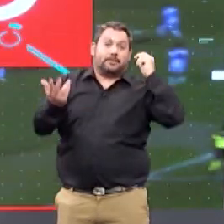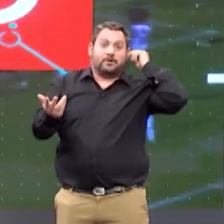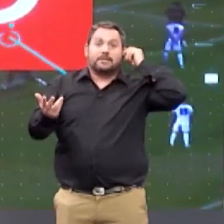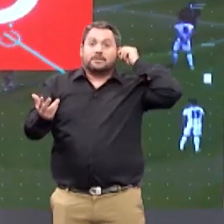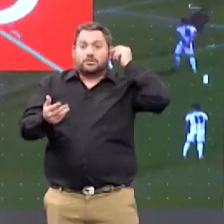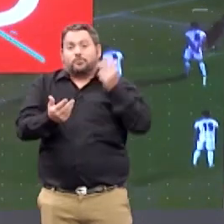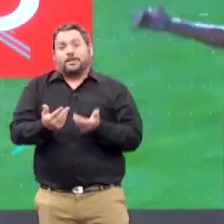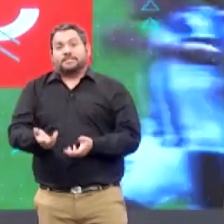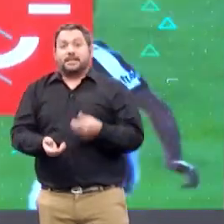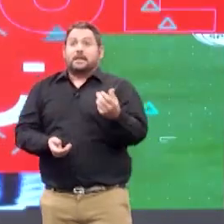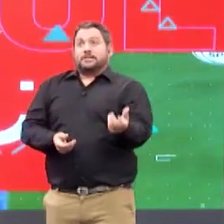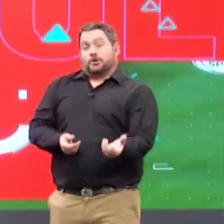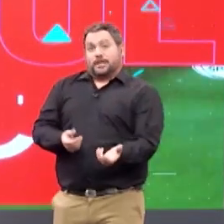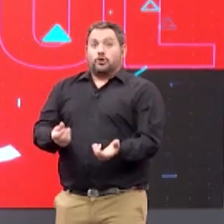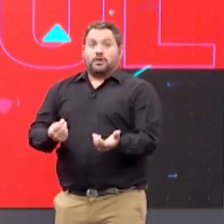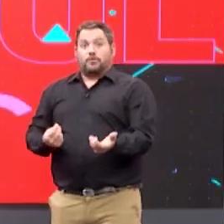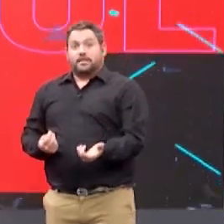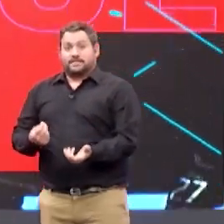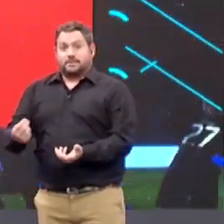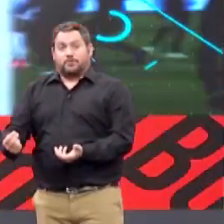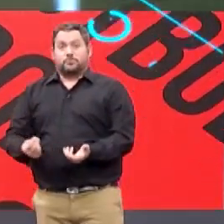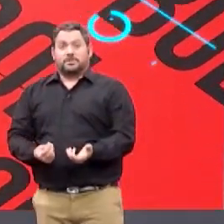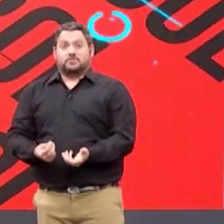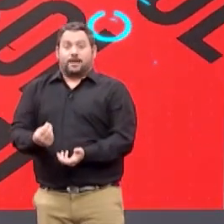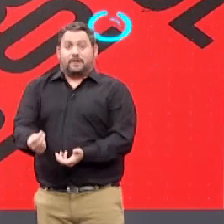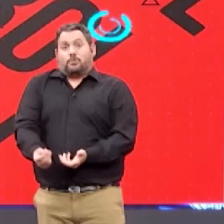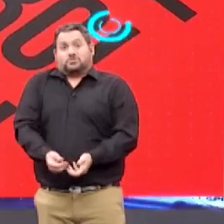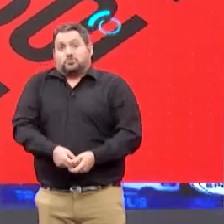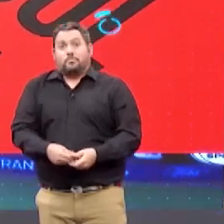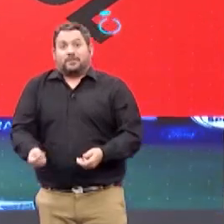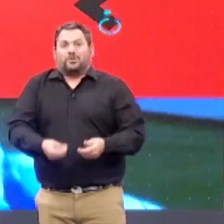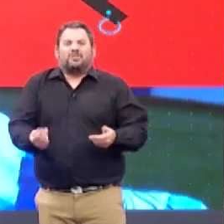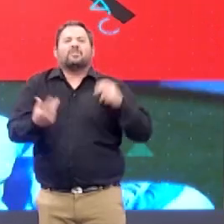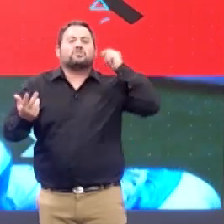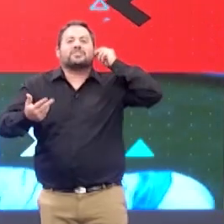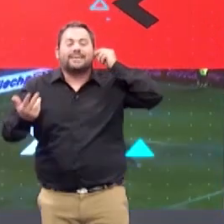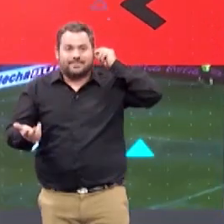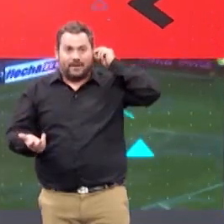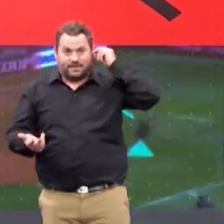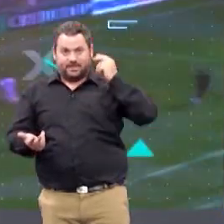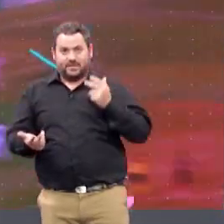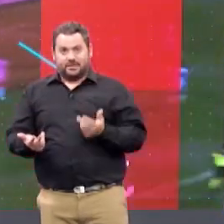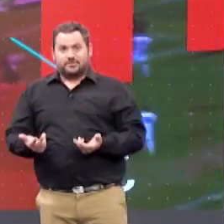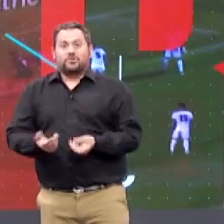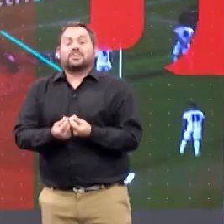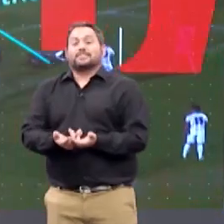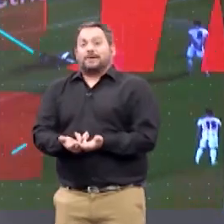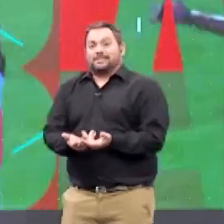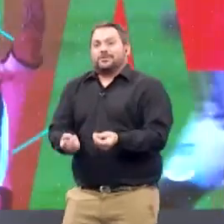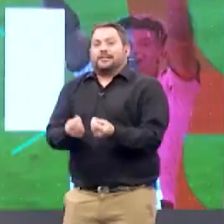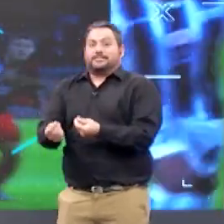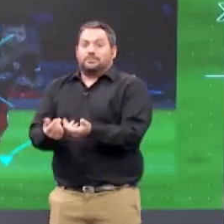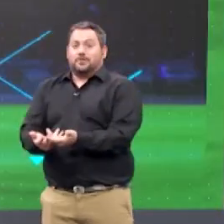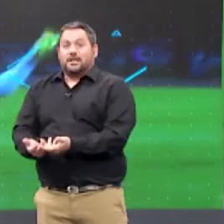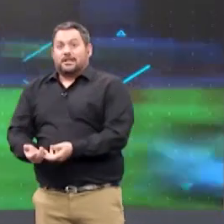qué va a pasar después. Yo te puedo decir, che, no, que al Longo le cuesta si le ponen un doble 5 y capaz que juega solo y juega un partido horrible. No sé esa parte. Claro, esa